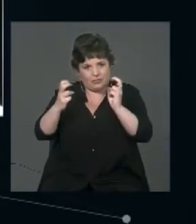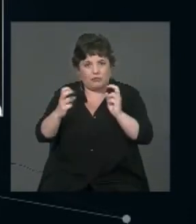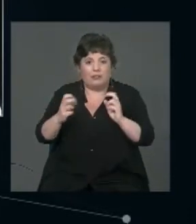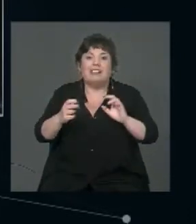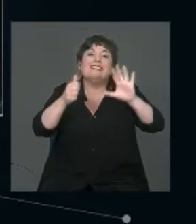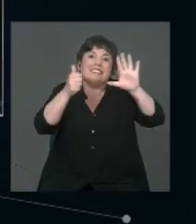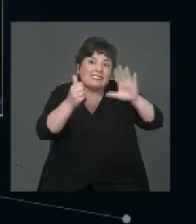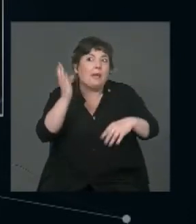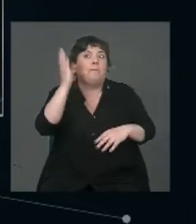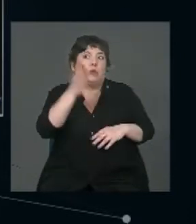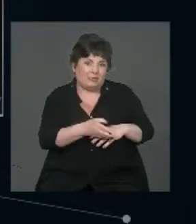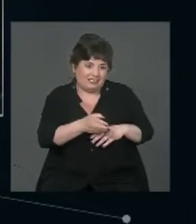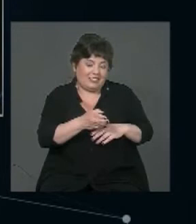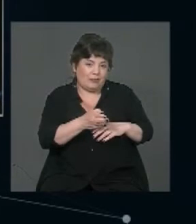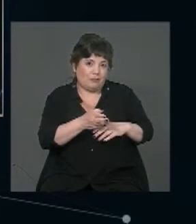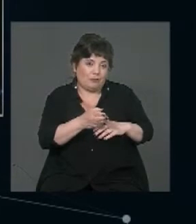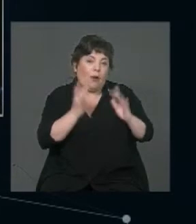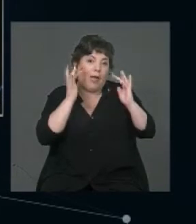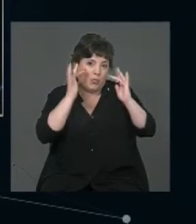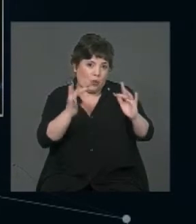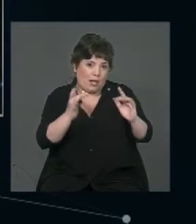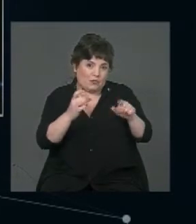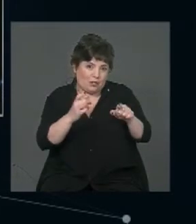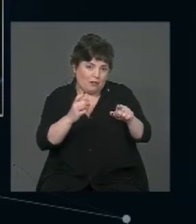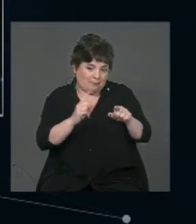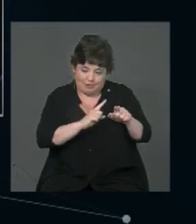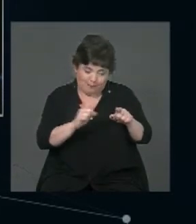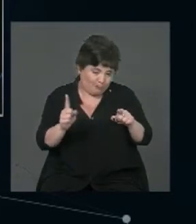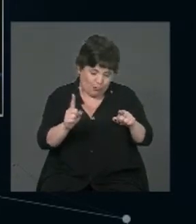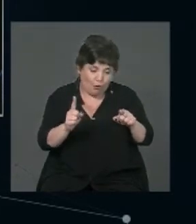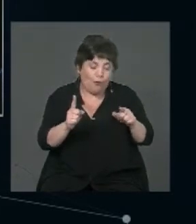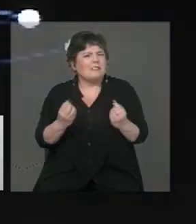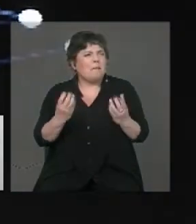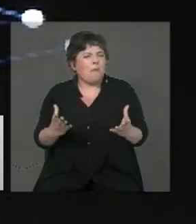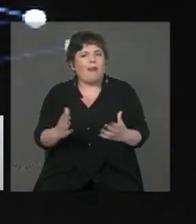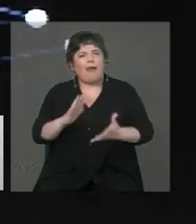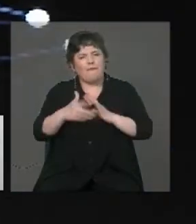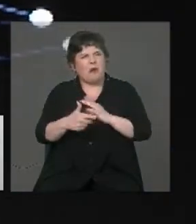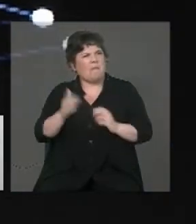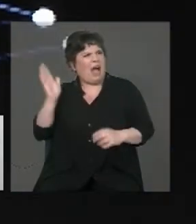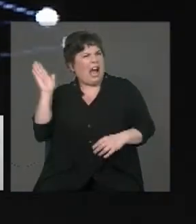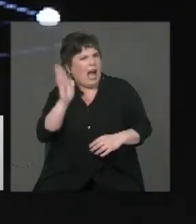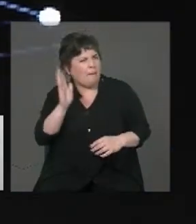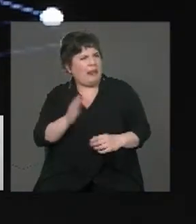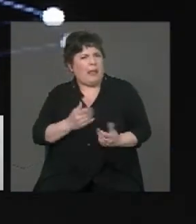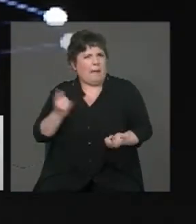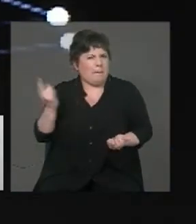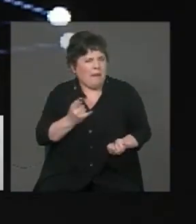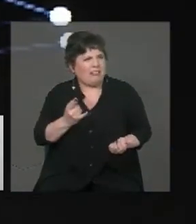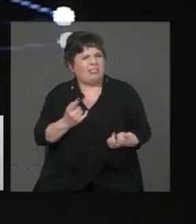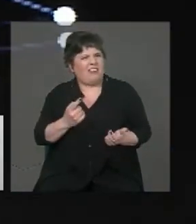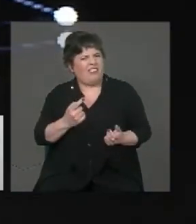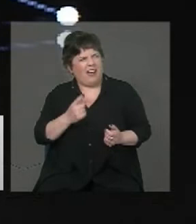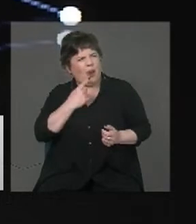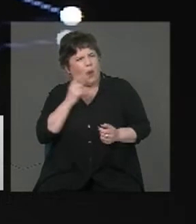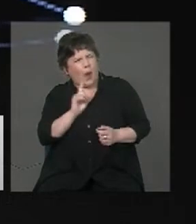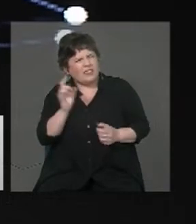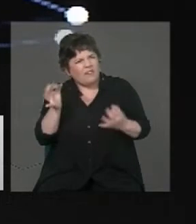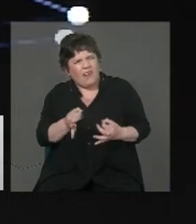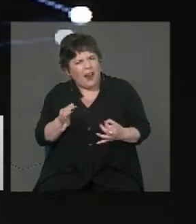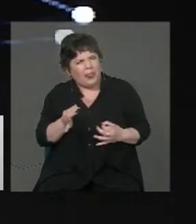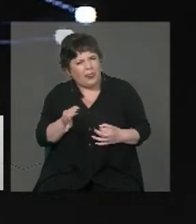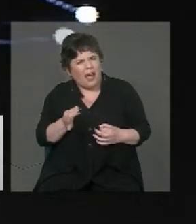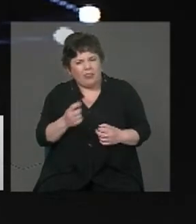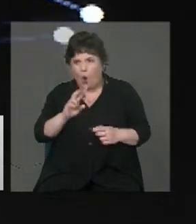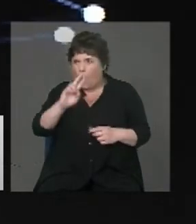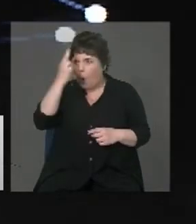el apoyarse mucho en su trayectoria, en su currículum de algún modo y en su experiencia ejecutiva. De la calle lo